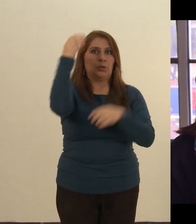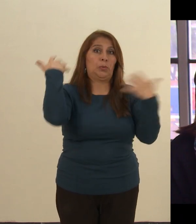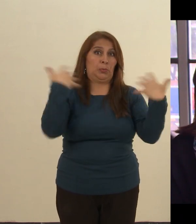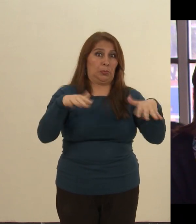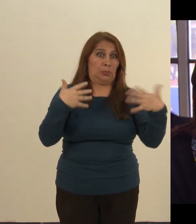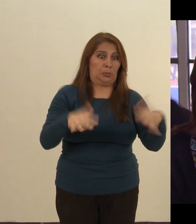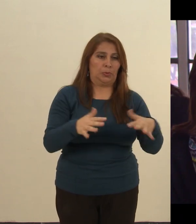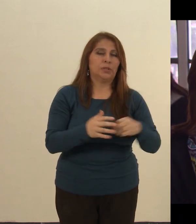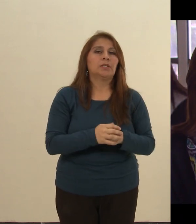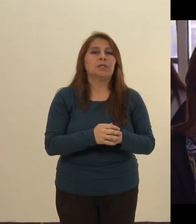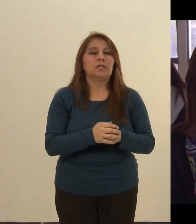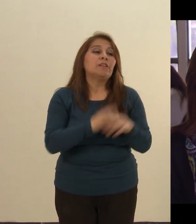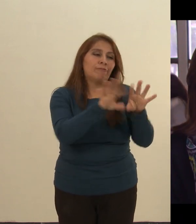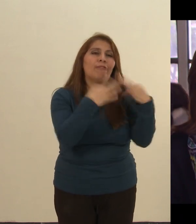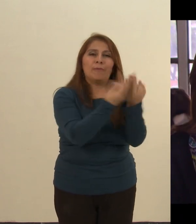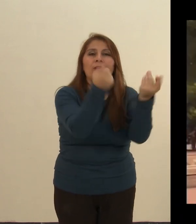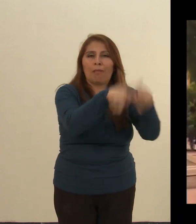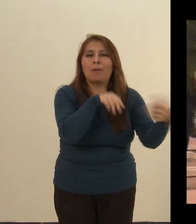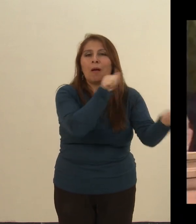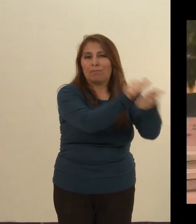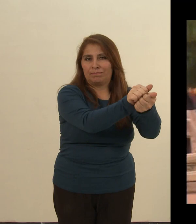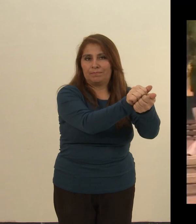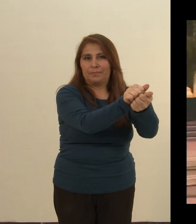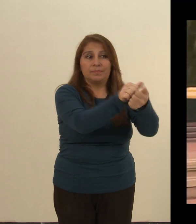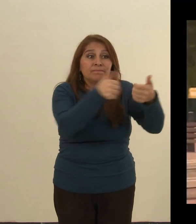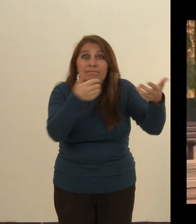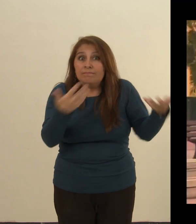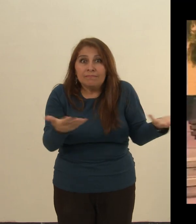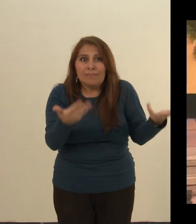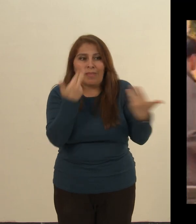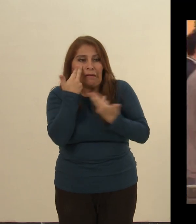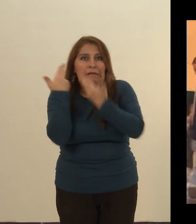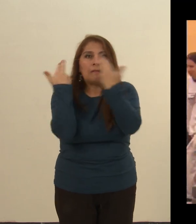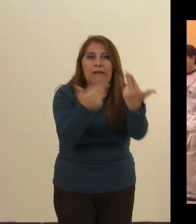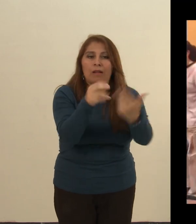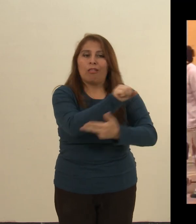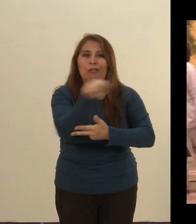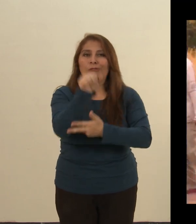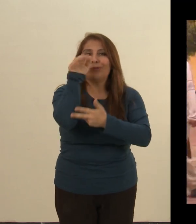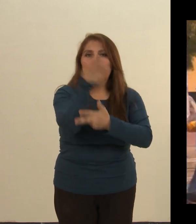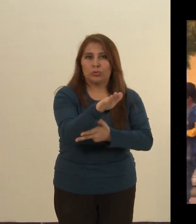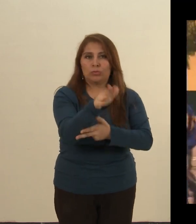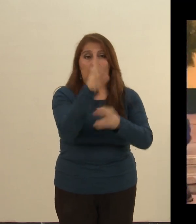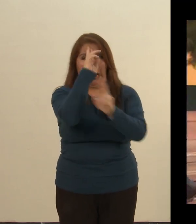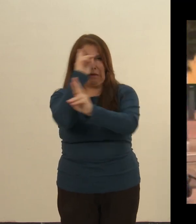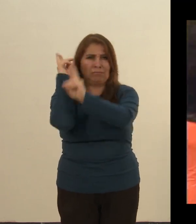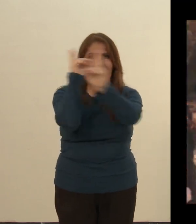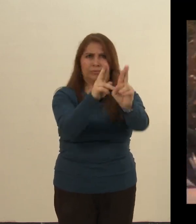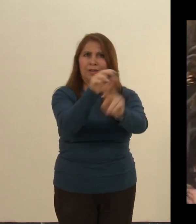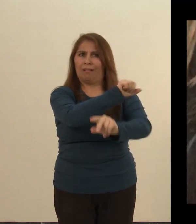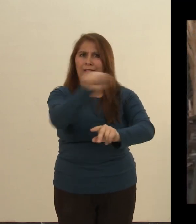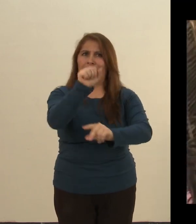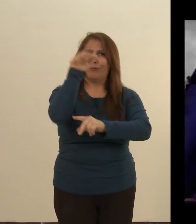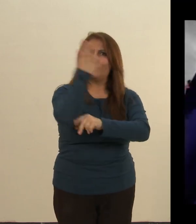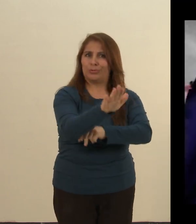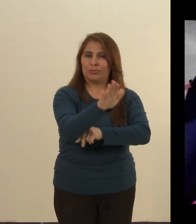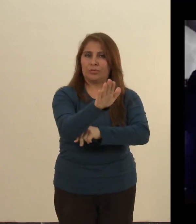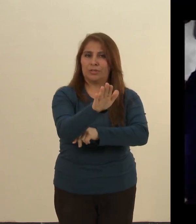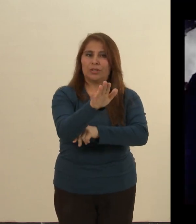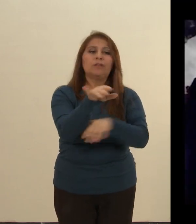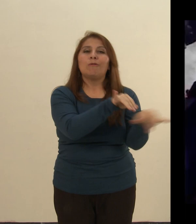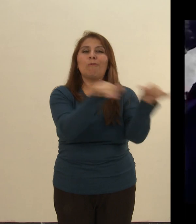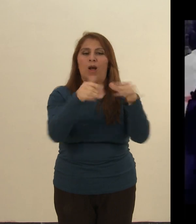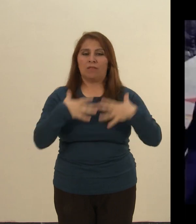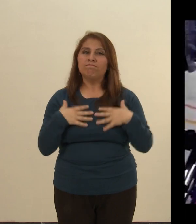con talentos o capacidades excepcionales y sus familias en el reconocimiento de sus derechos, en la reivindicación